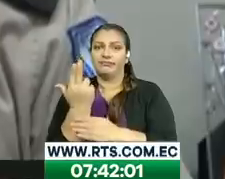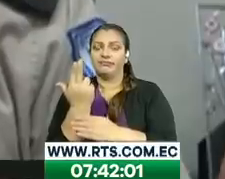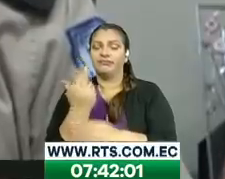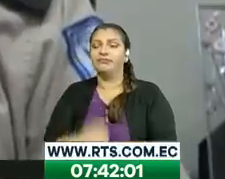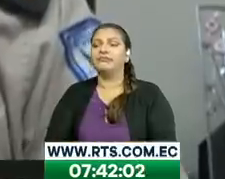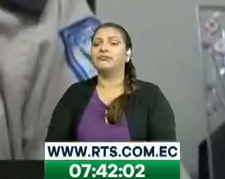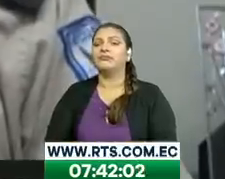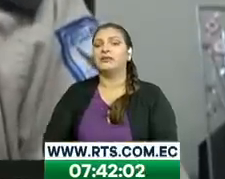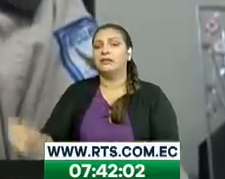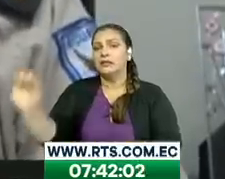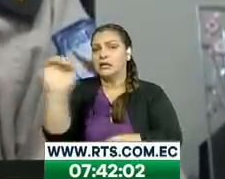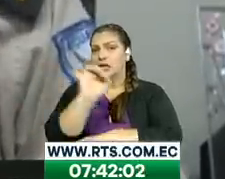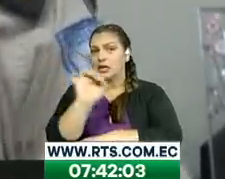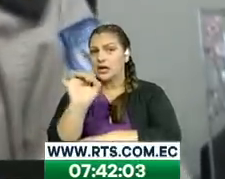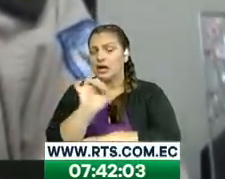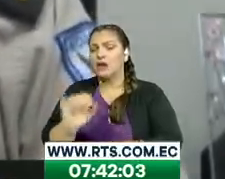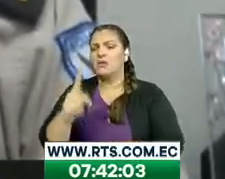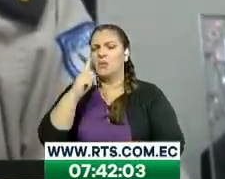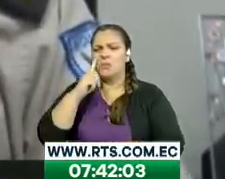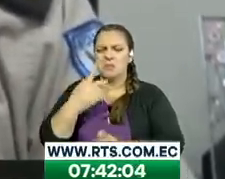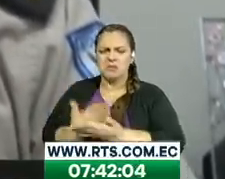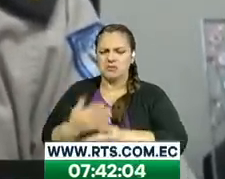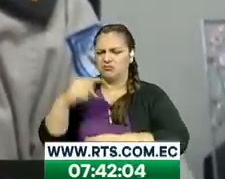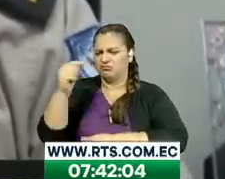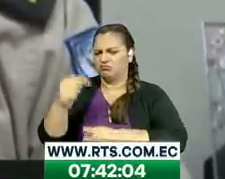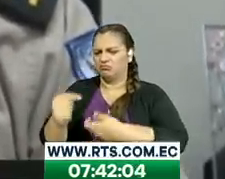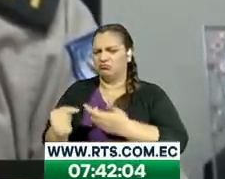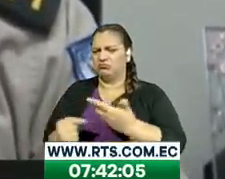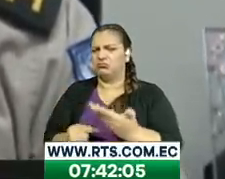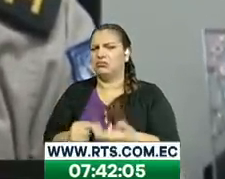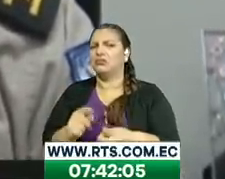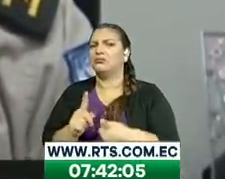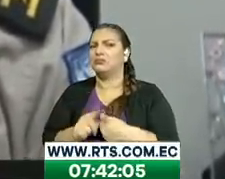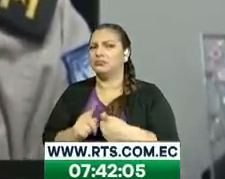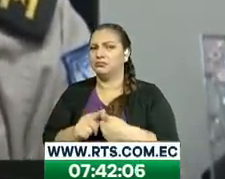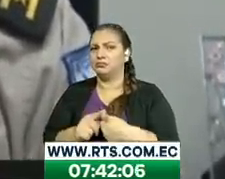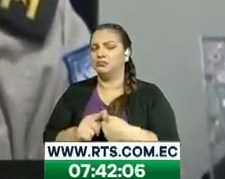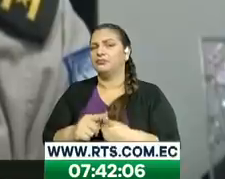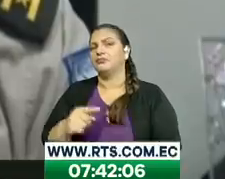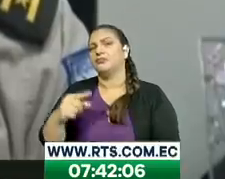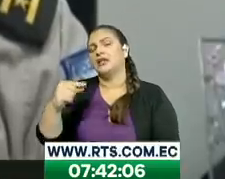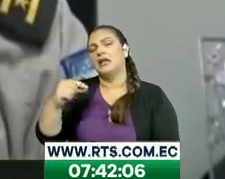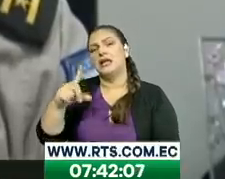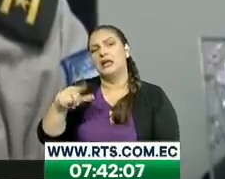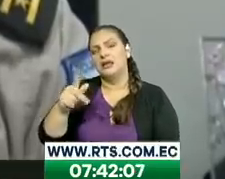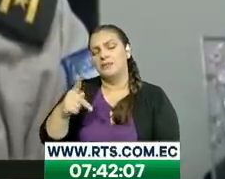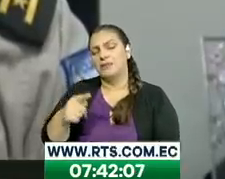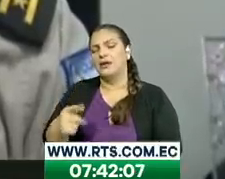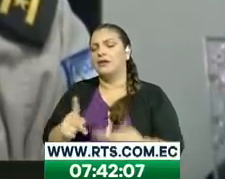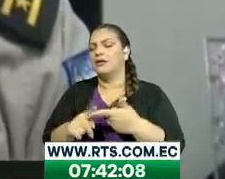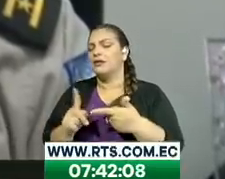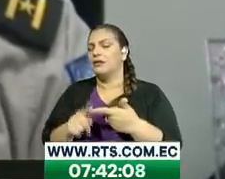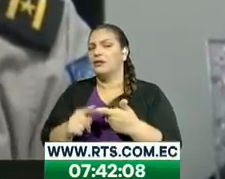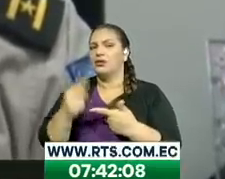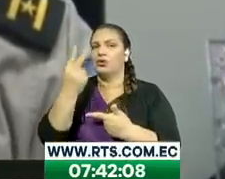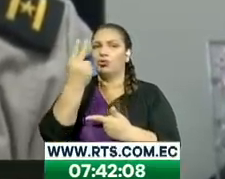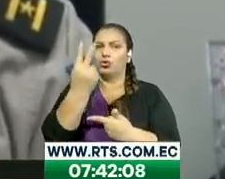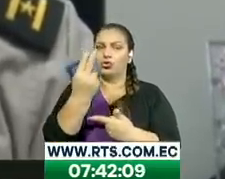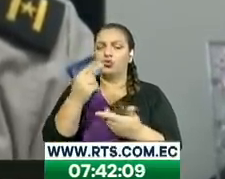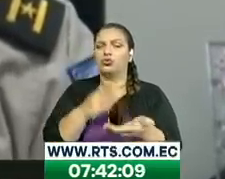evidencias reconocidas por las personas como son tan que el de glp 12 armas blancas no de prendas de vestir